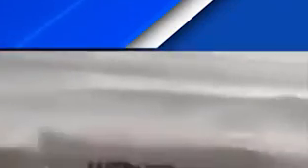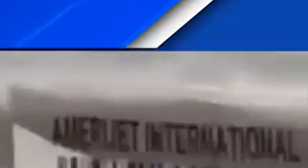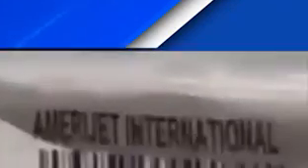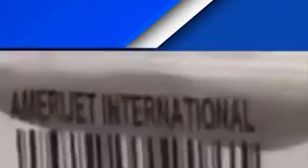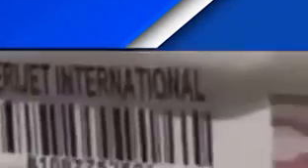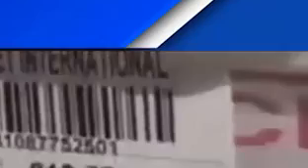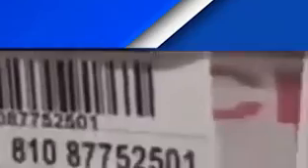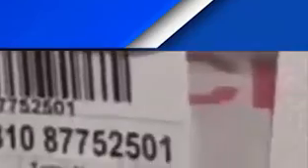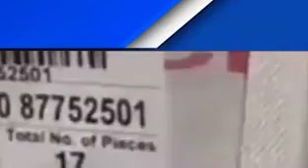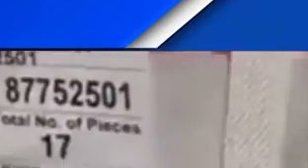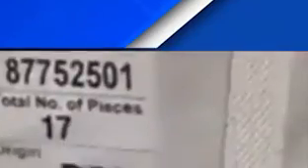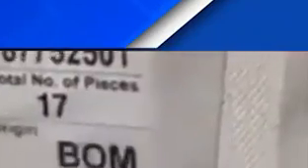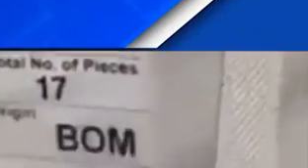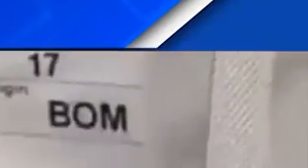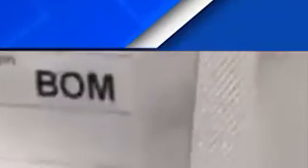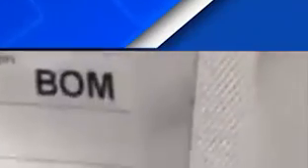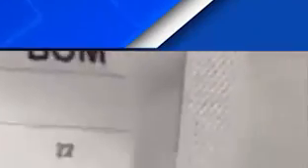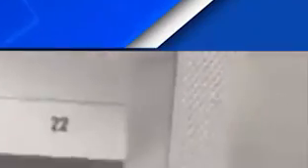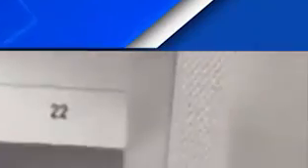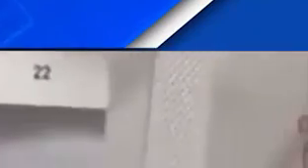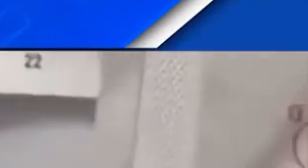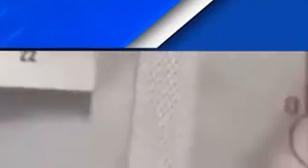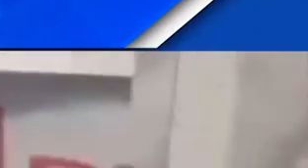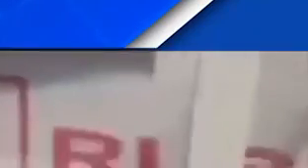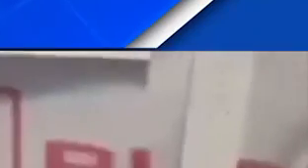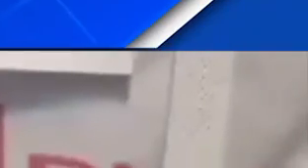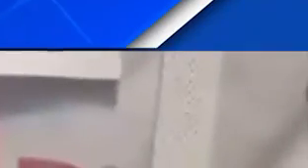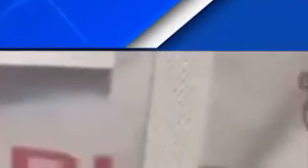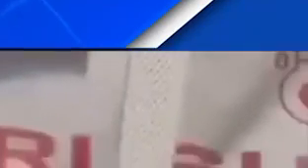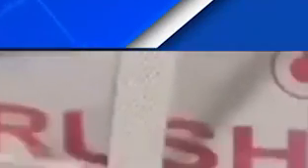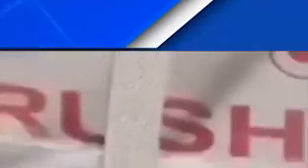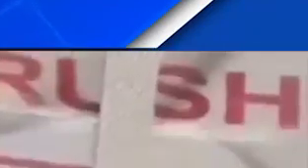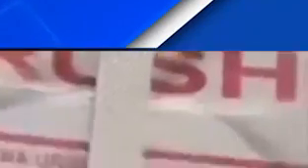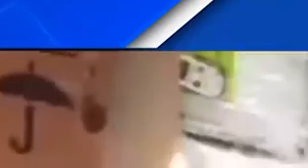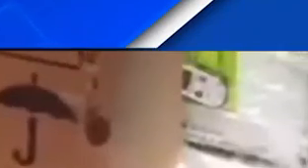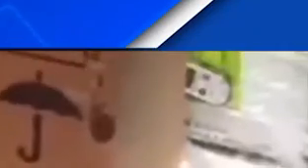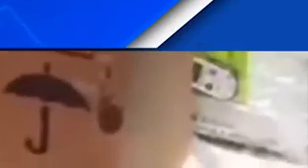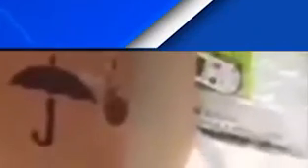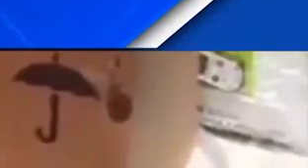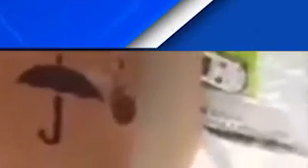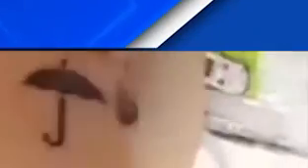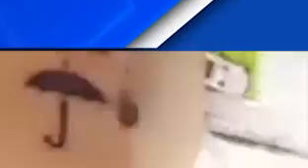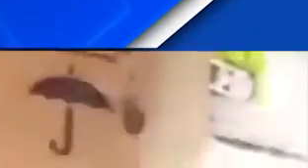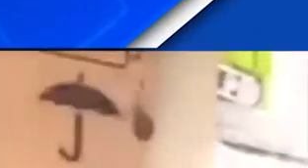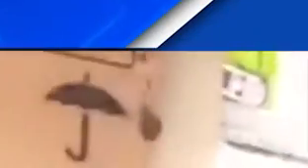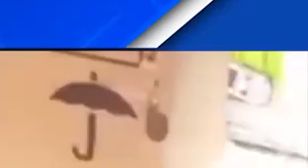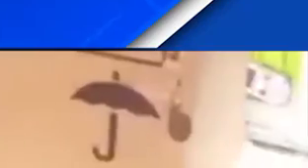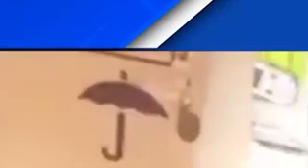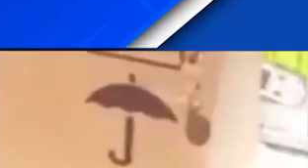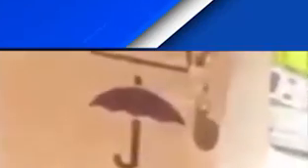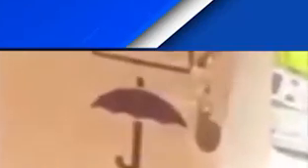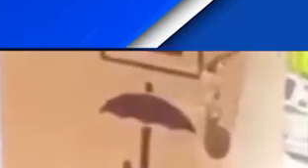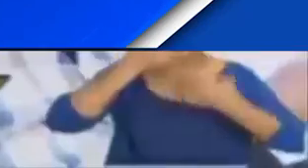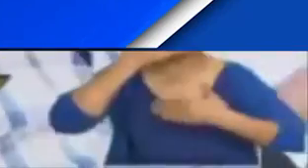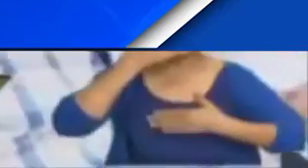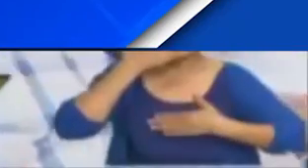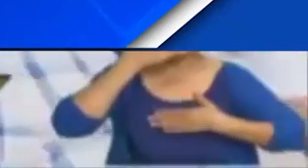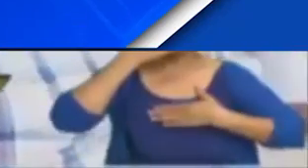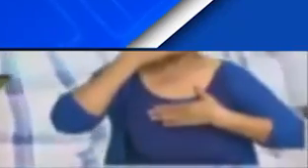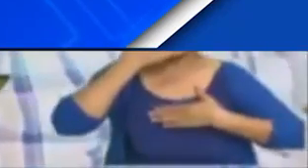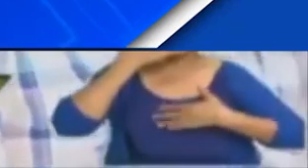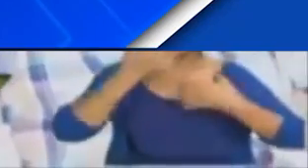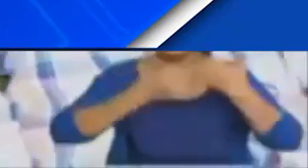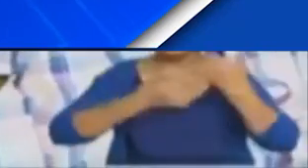europeo anunció recientemente que el lote de vacunas podría ingresar al país el próximo 14 de diciembre, donde vienen